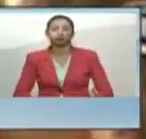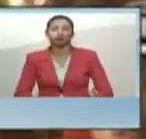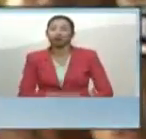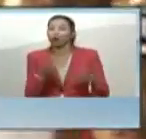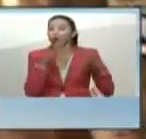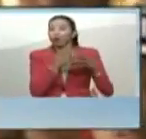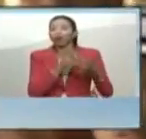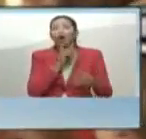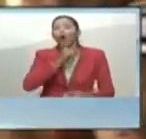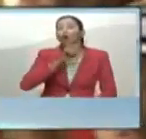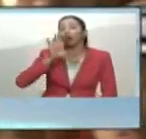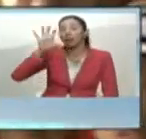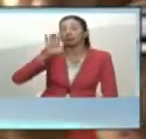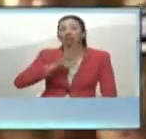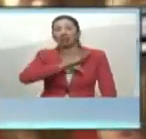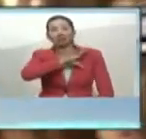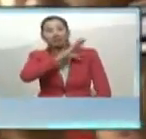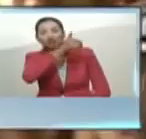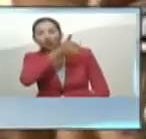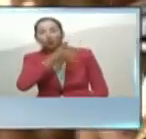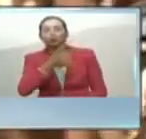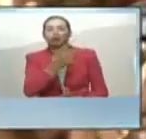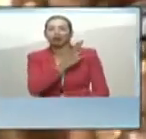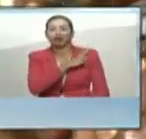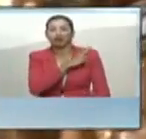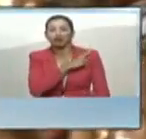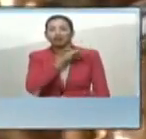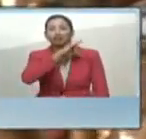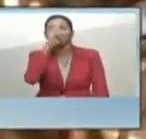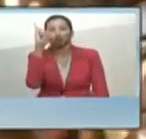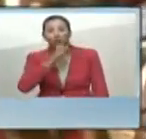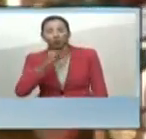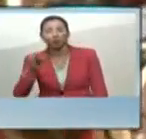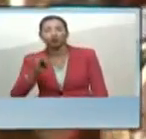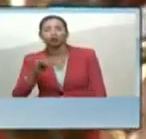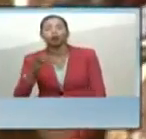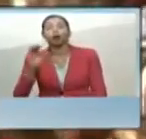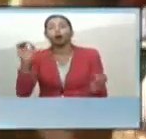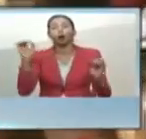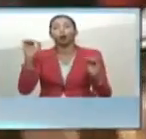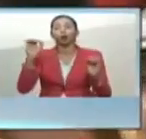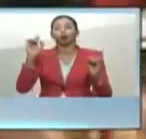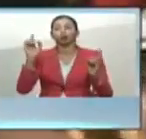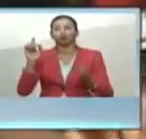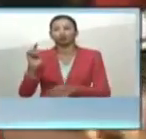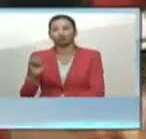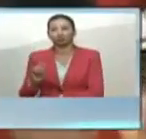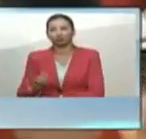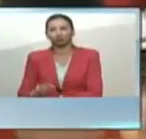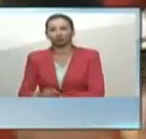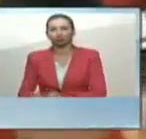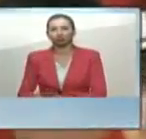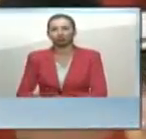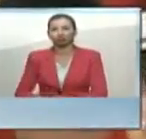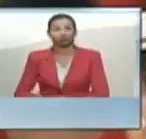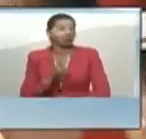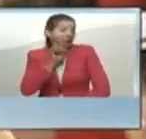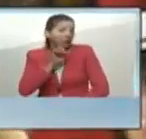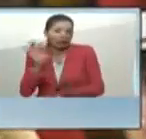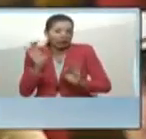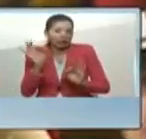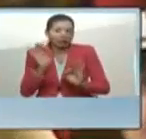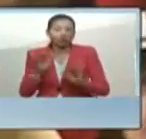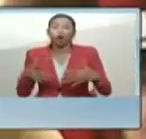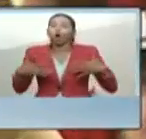venezolana, directores, jefes de zona, e incluso, sin mentira alguna. Por eso fue que me